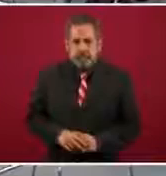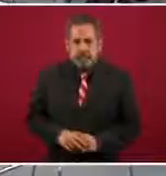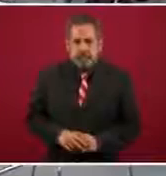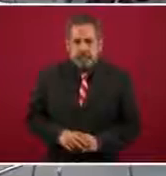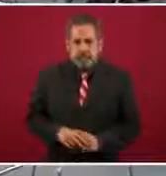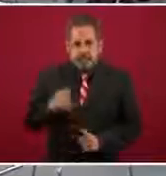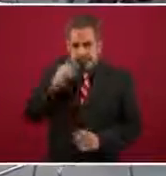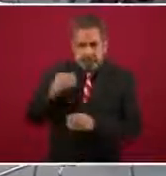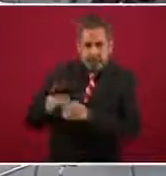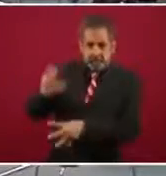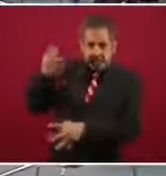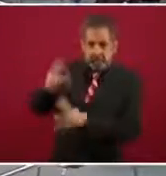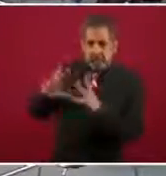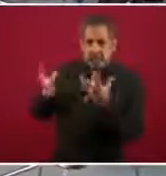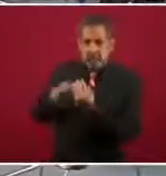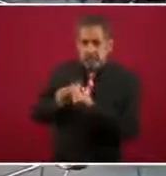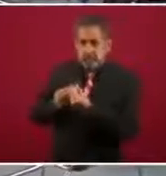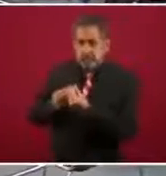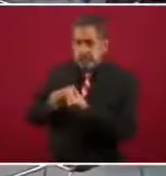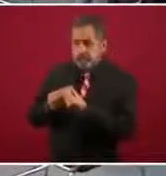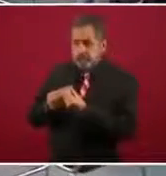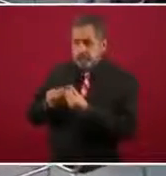Miren cuántos.